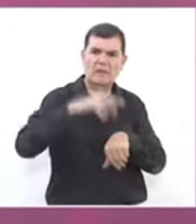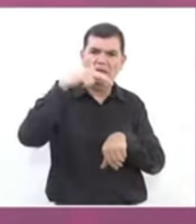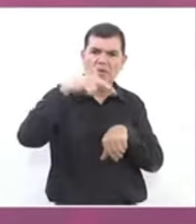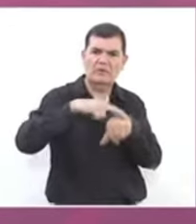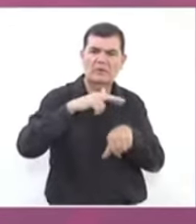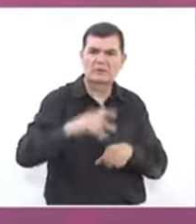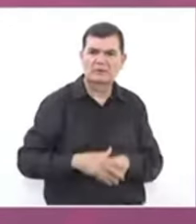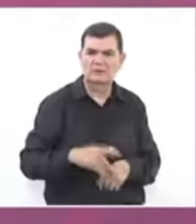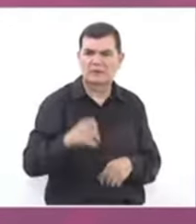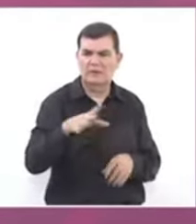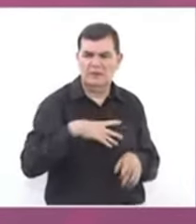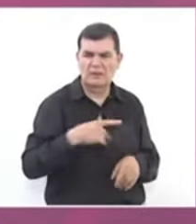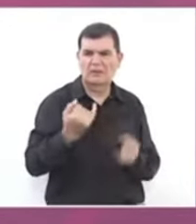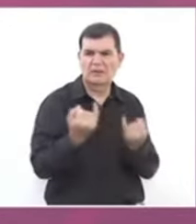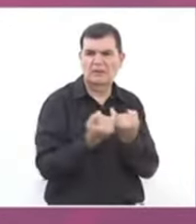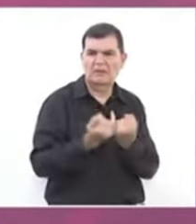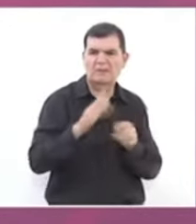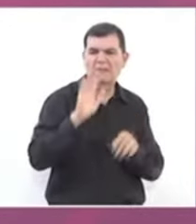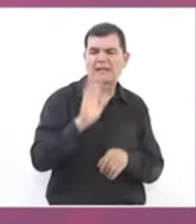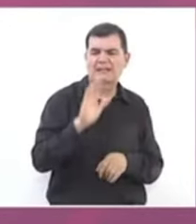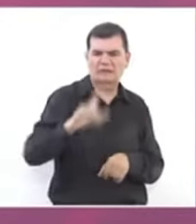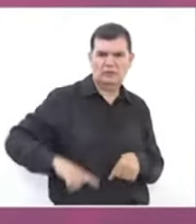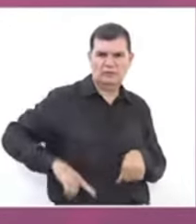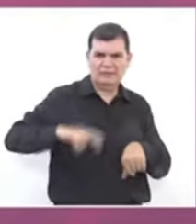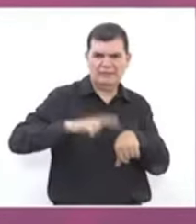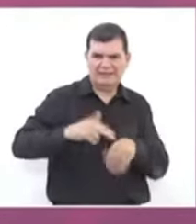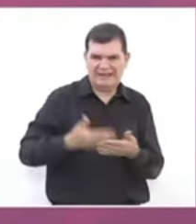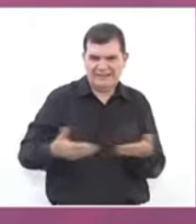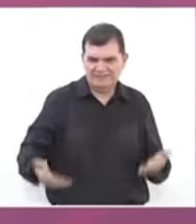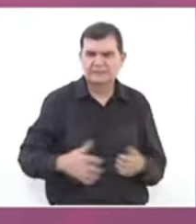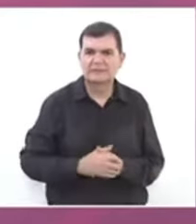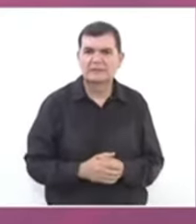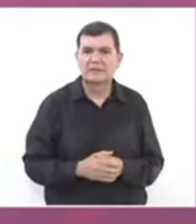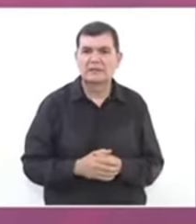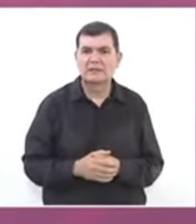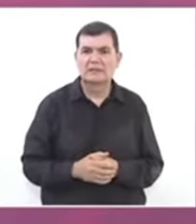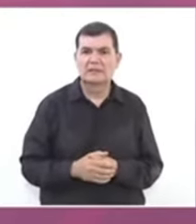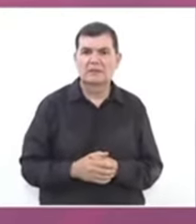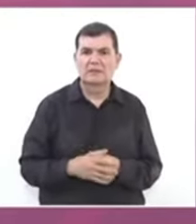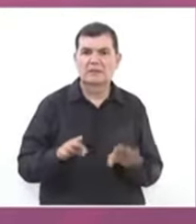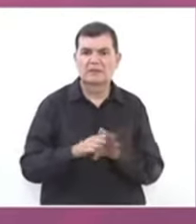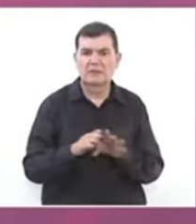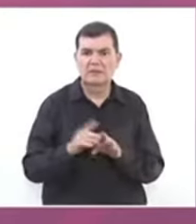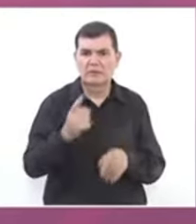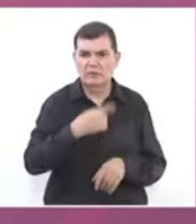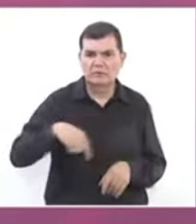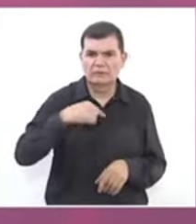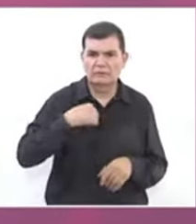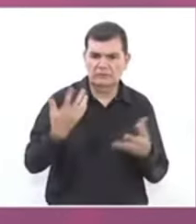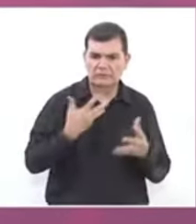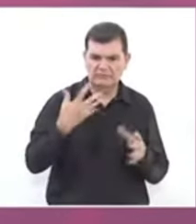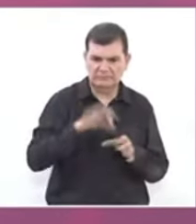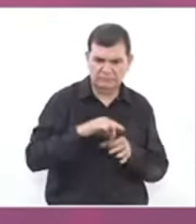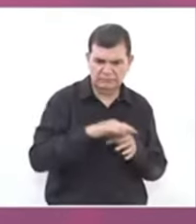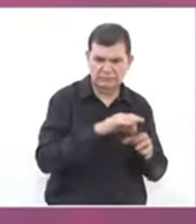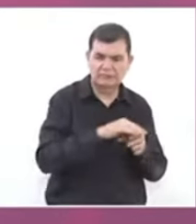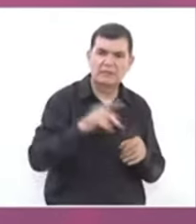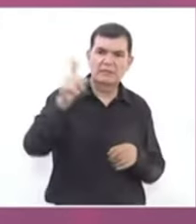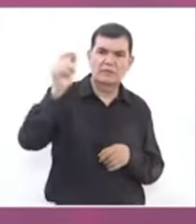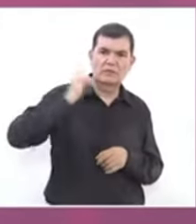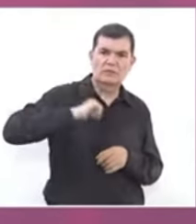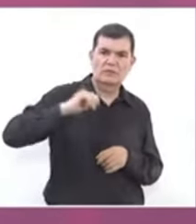como los gobernadores de ahora, nada más que nosotros los elegimos y en aquel